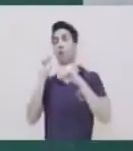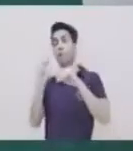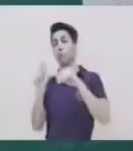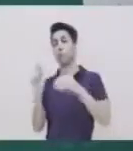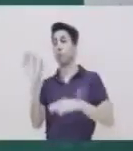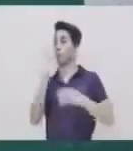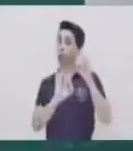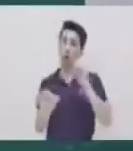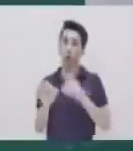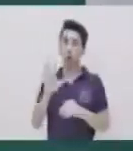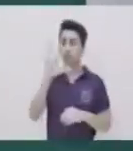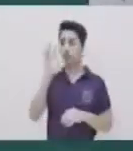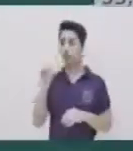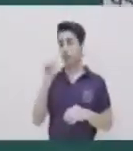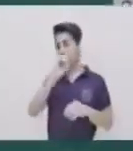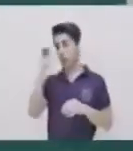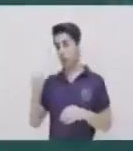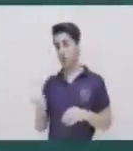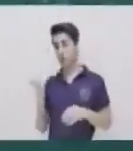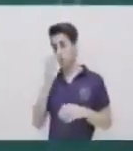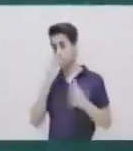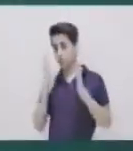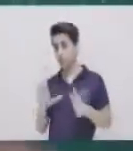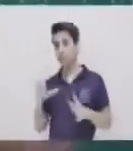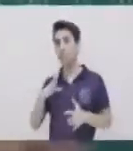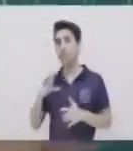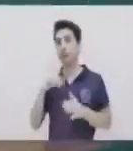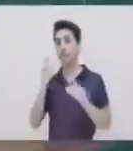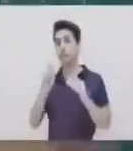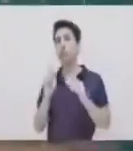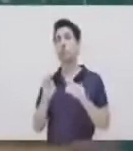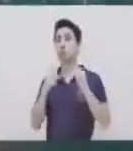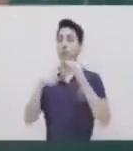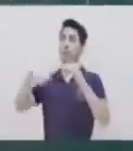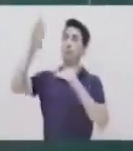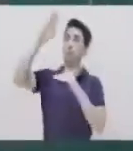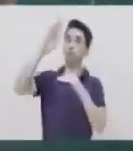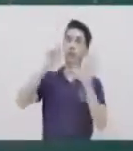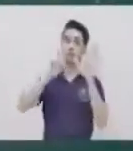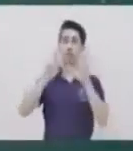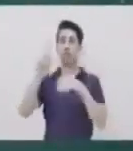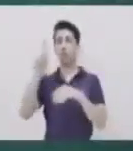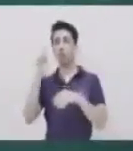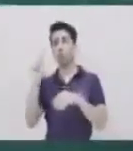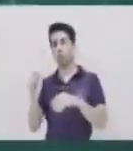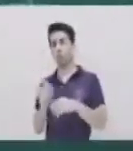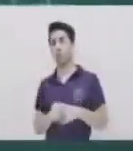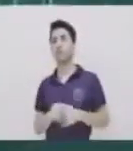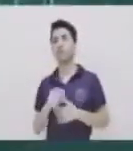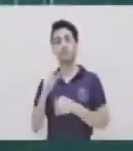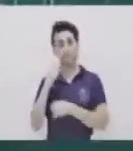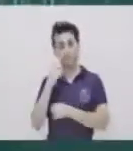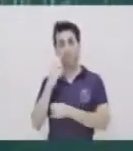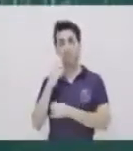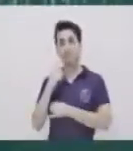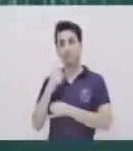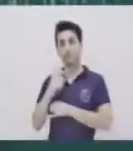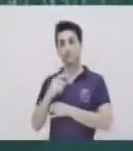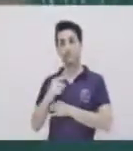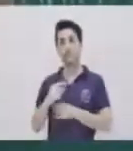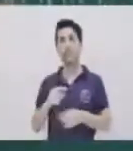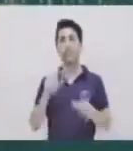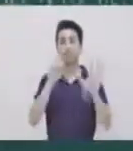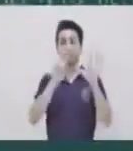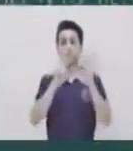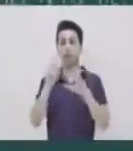o el 50% de los estudiantes obtuvo una nota mayor a 71 puntos. Y veámoslo, si nos damos cuenta,